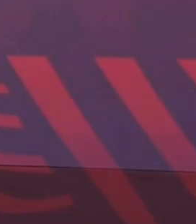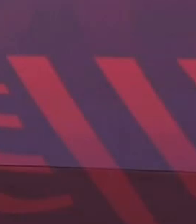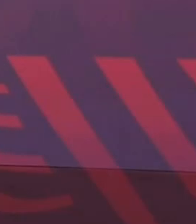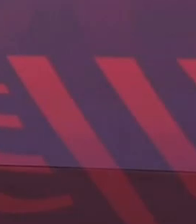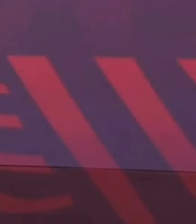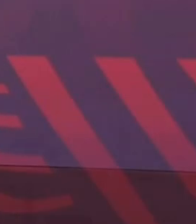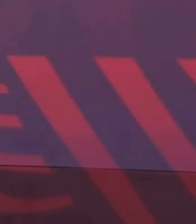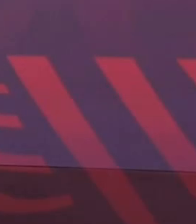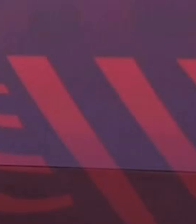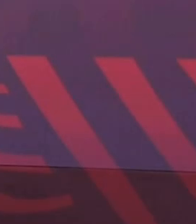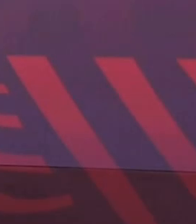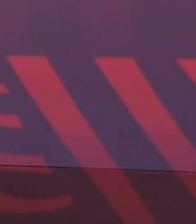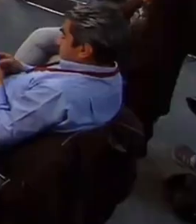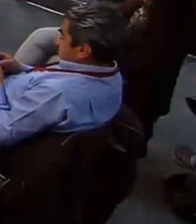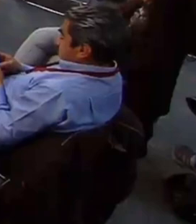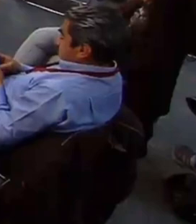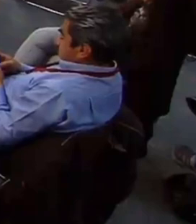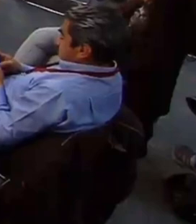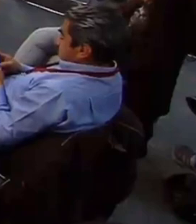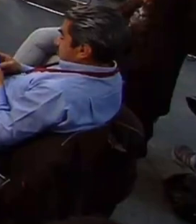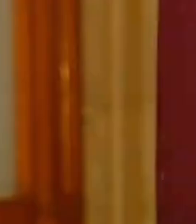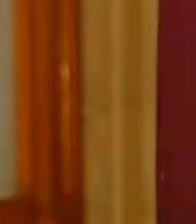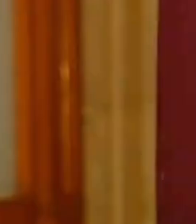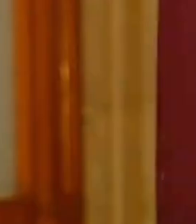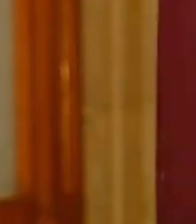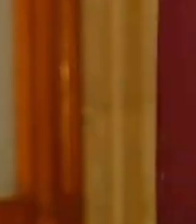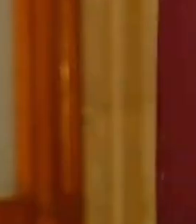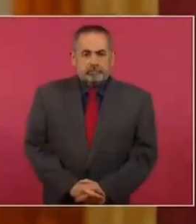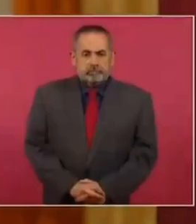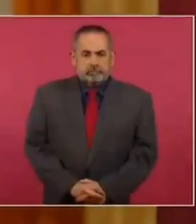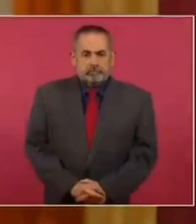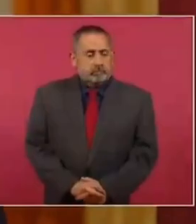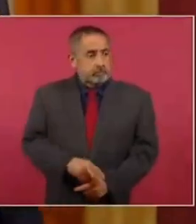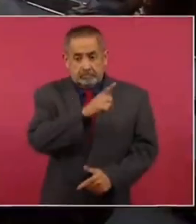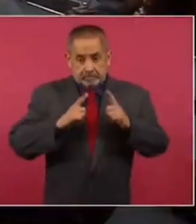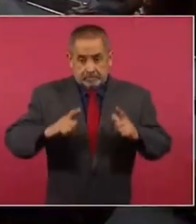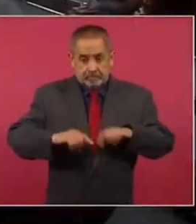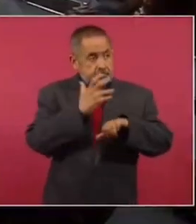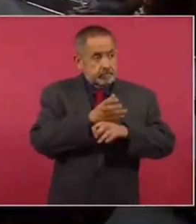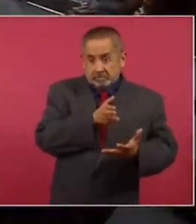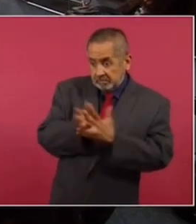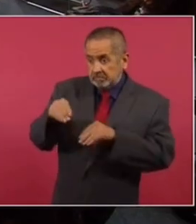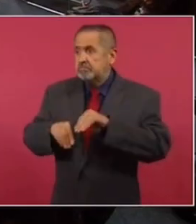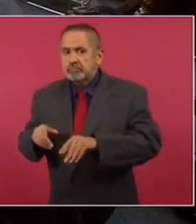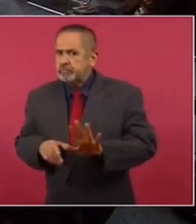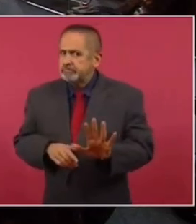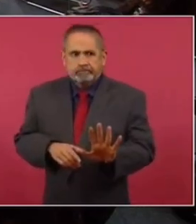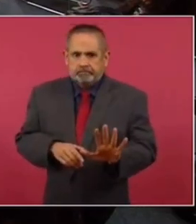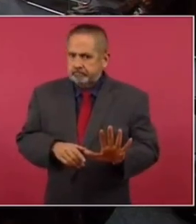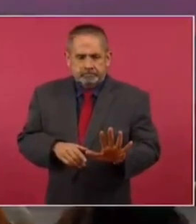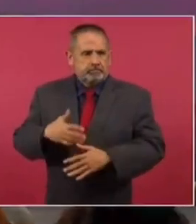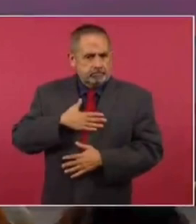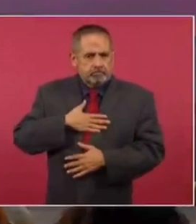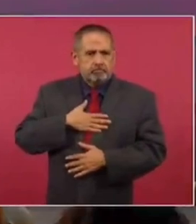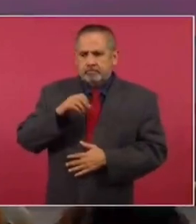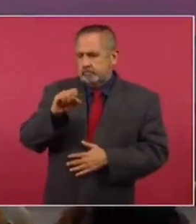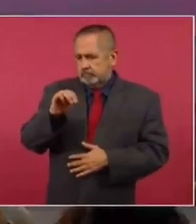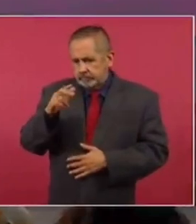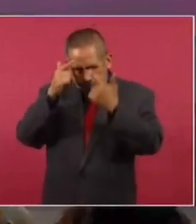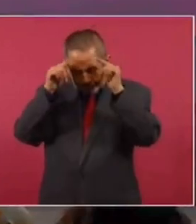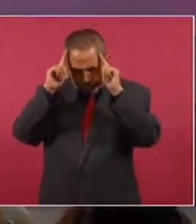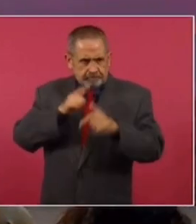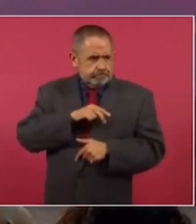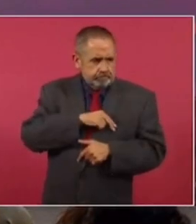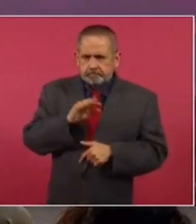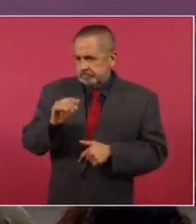No. Podemos compartir información, pero son los elementos del Ejército Mexicano, de la Marina, de la Guardia Nacional, los que pueden intervenir,